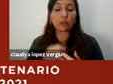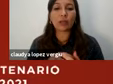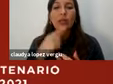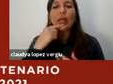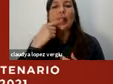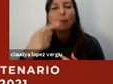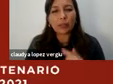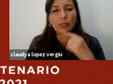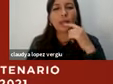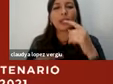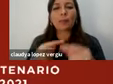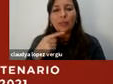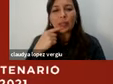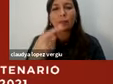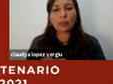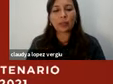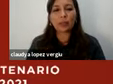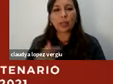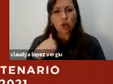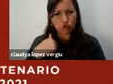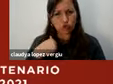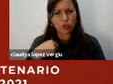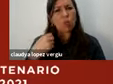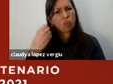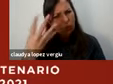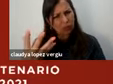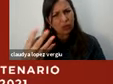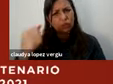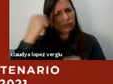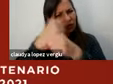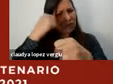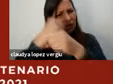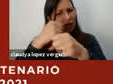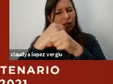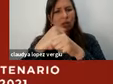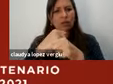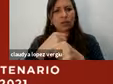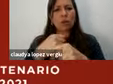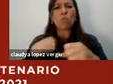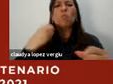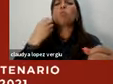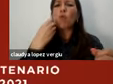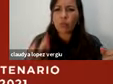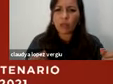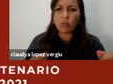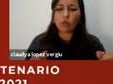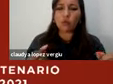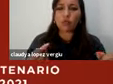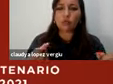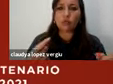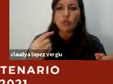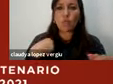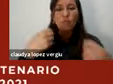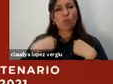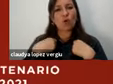a las mujeres que nosotros podemos y que podemos seguir adelante y que podemos tener nuestros negocios, pues es súper importante, ¿no?